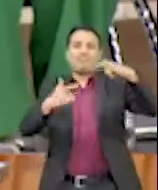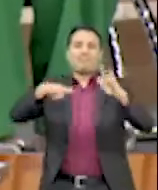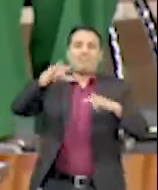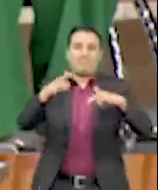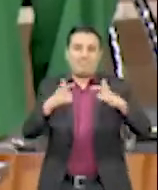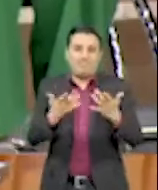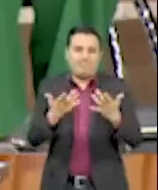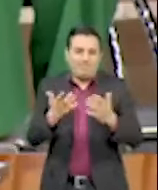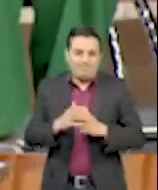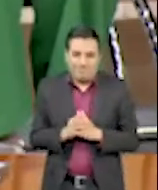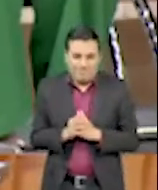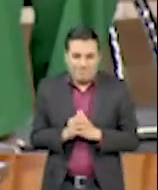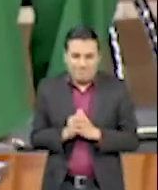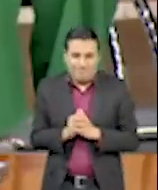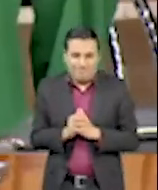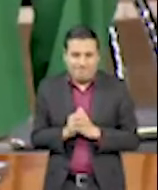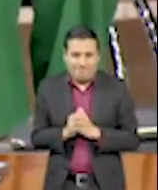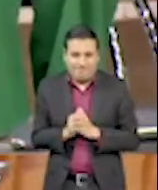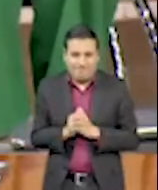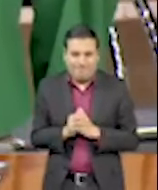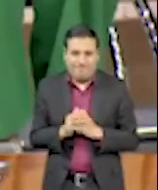Ella así,